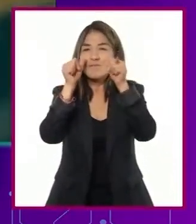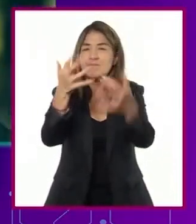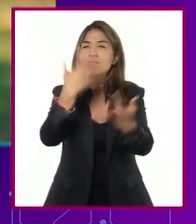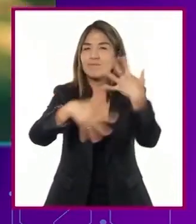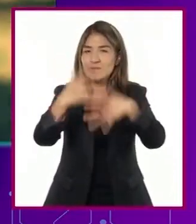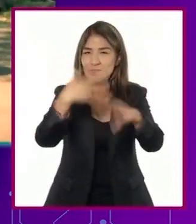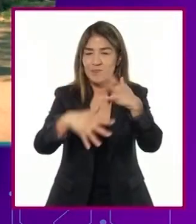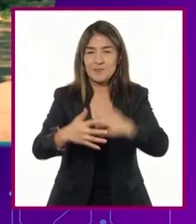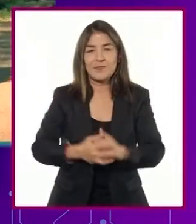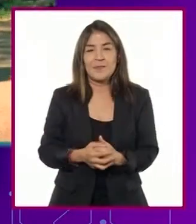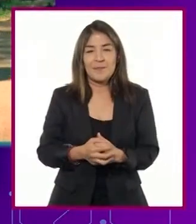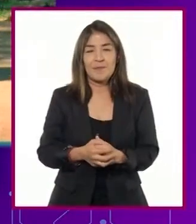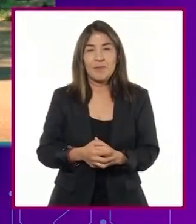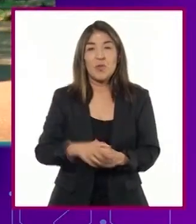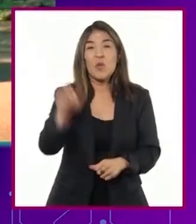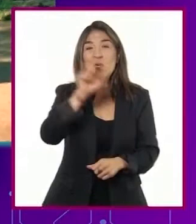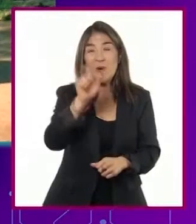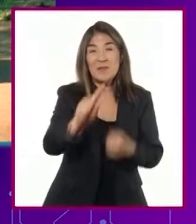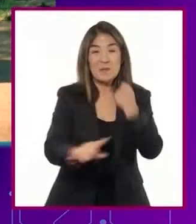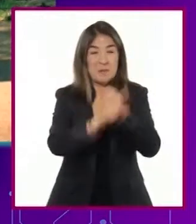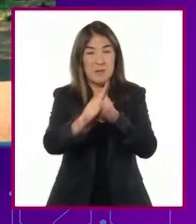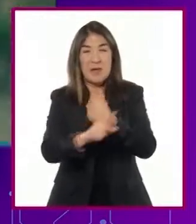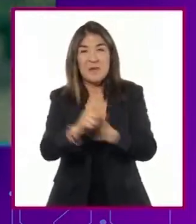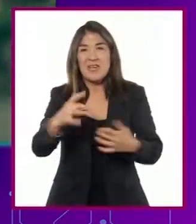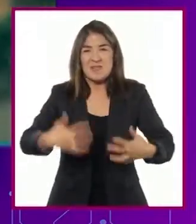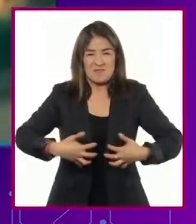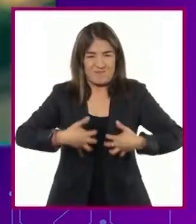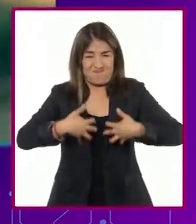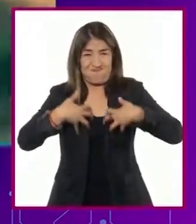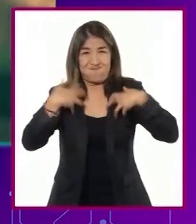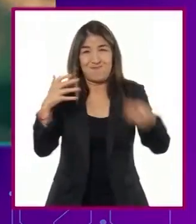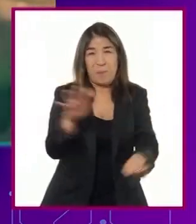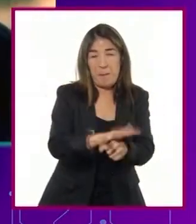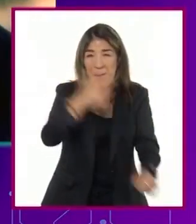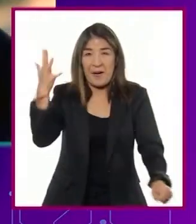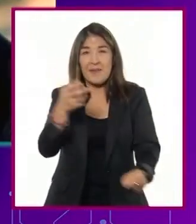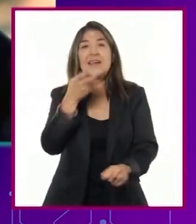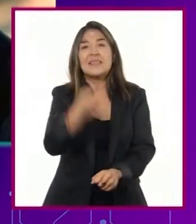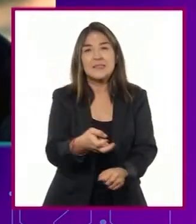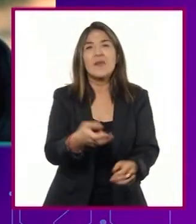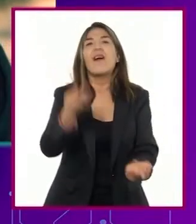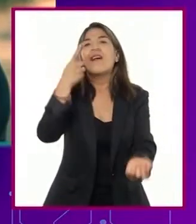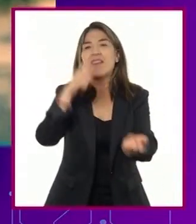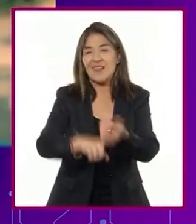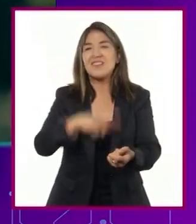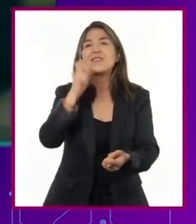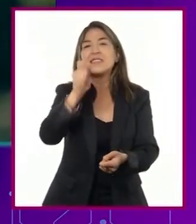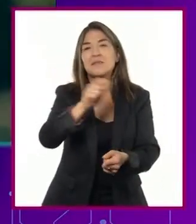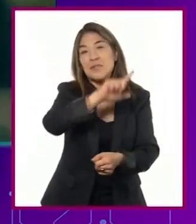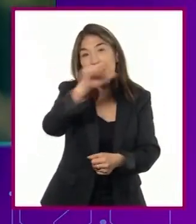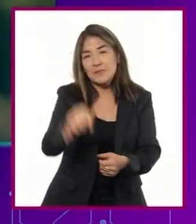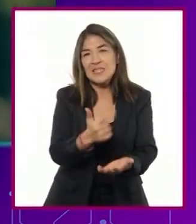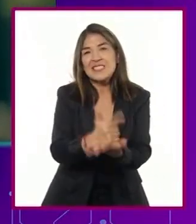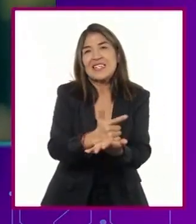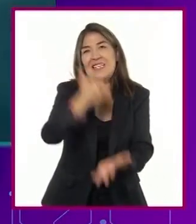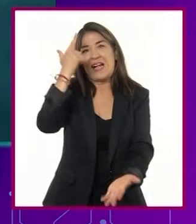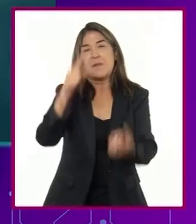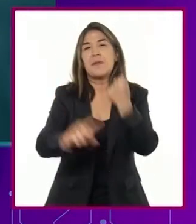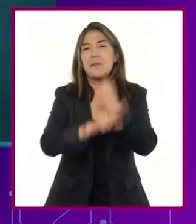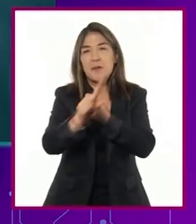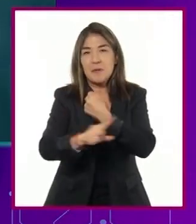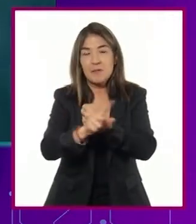En un conflicto, emociones como la ira o el enojo pueden desbordarse, agravando el problema. Sin